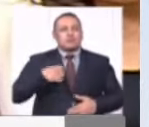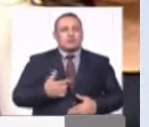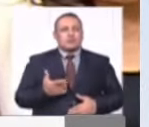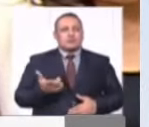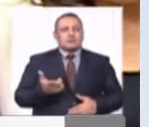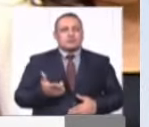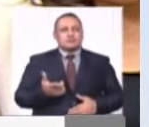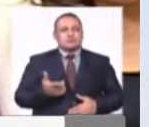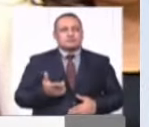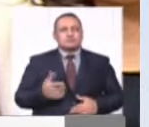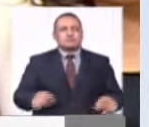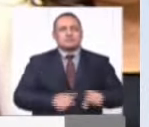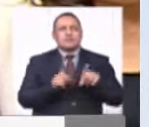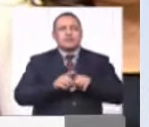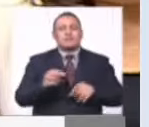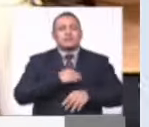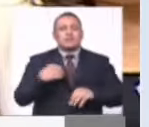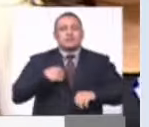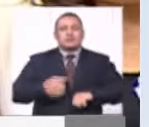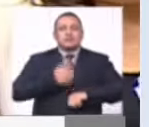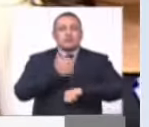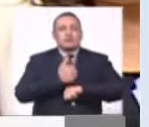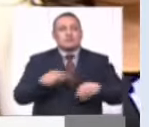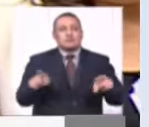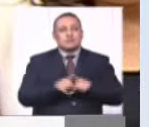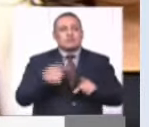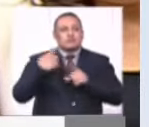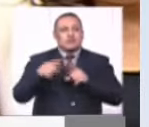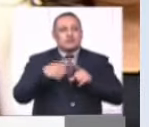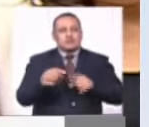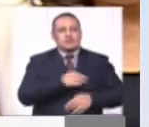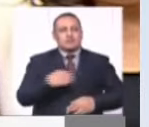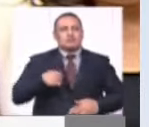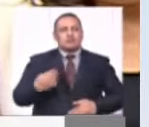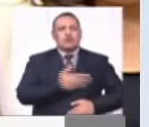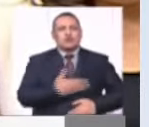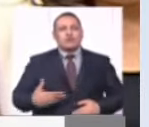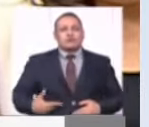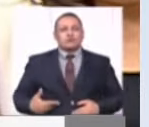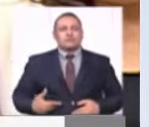municipalidades. Señor premier, señores ministros de Estado,